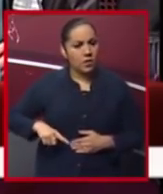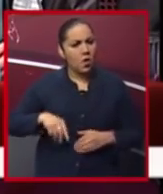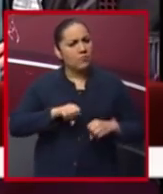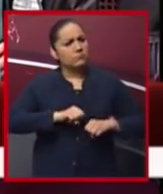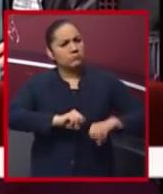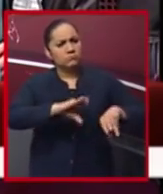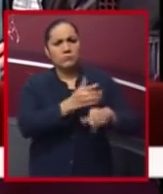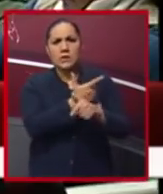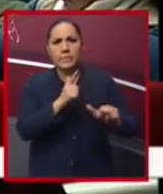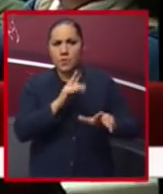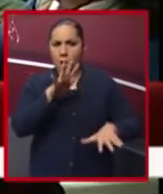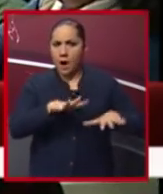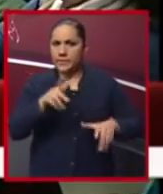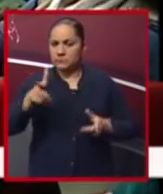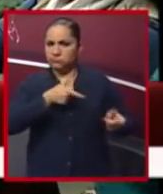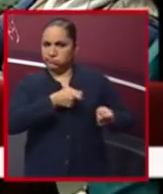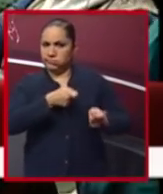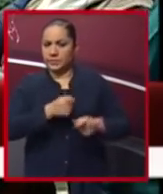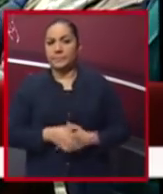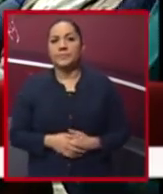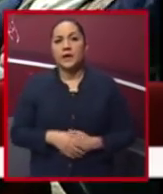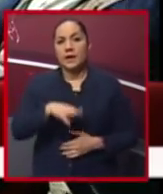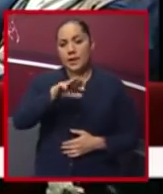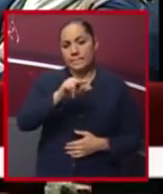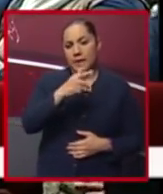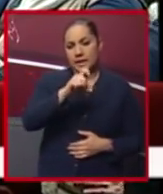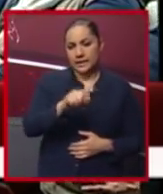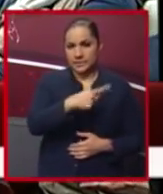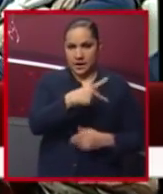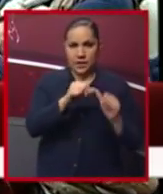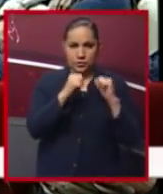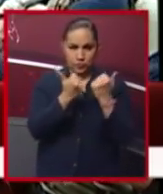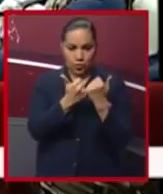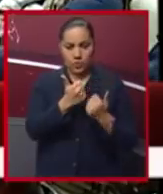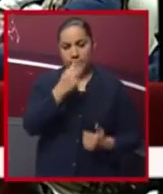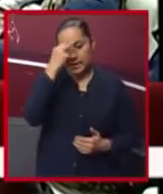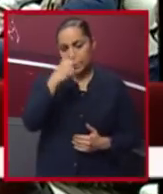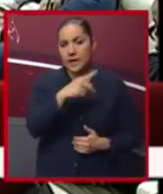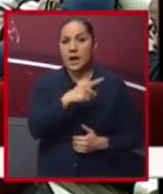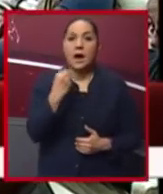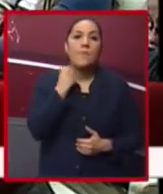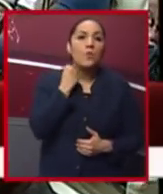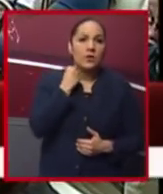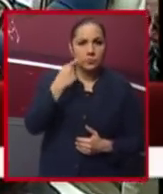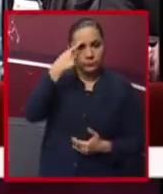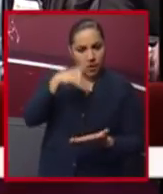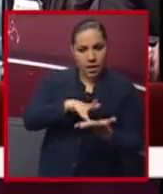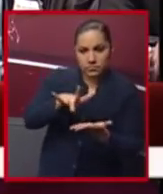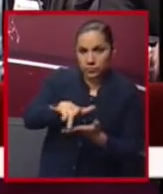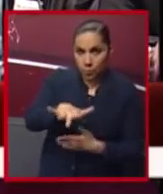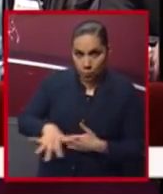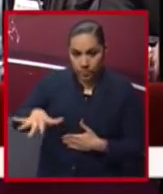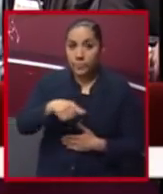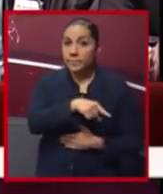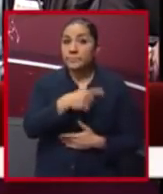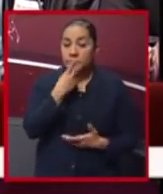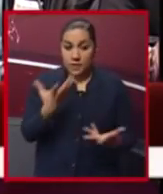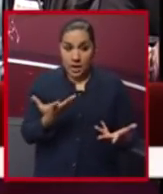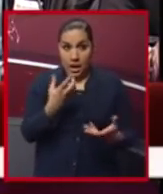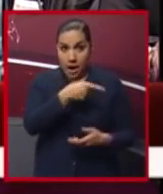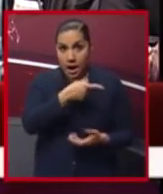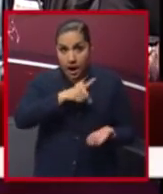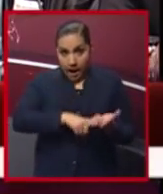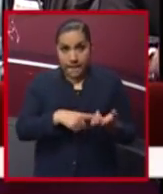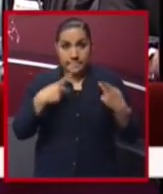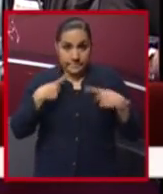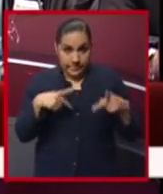su parte, Marilena Hernández Márquez, de la Asociación Mexicana de Abogados del Pueblo, lamentó que la ausencia de castigo para delitos como el desplazamiento